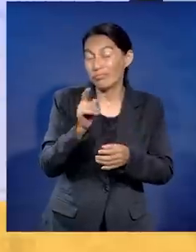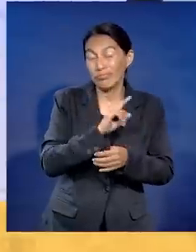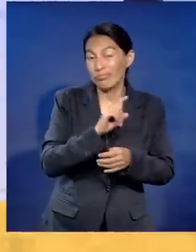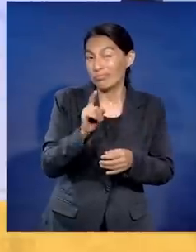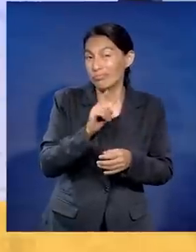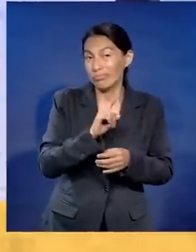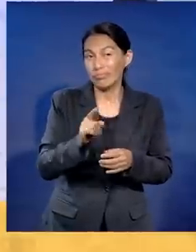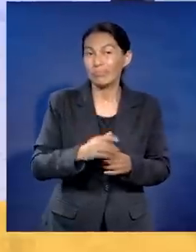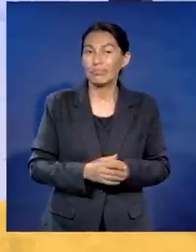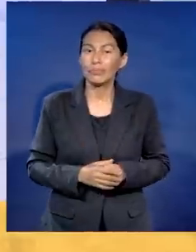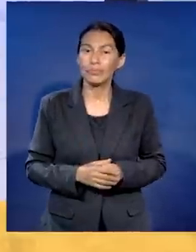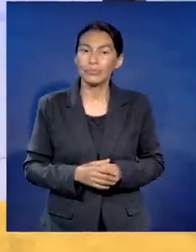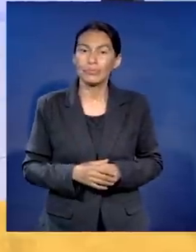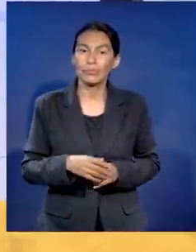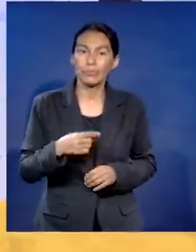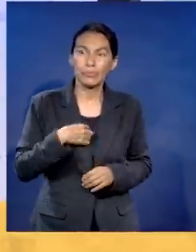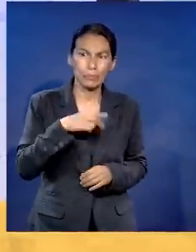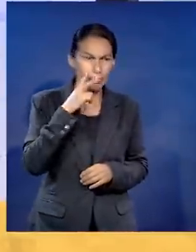hombre con el que me casé.